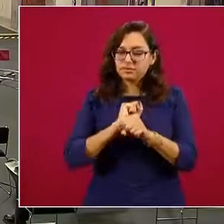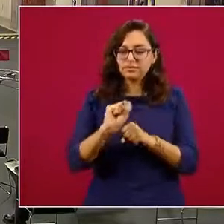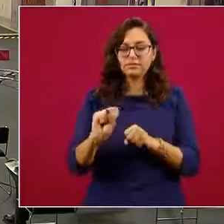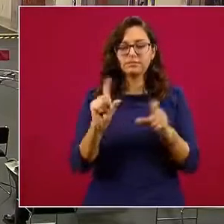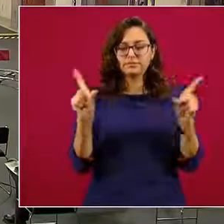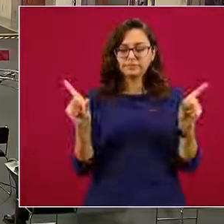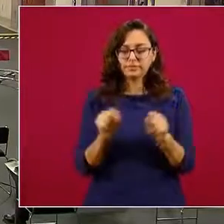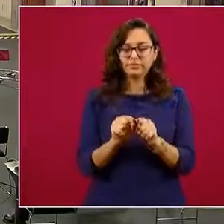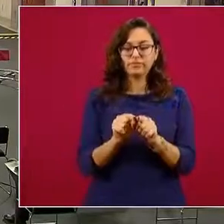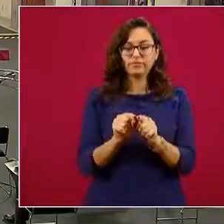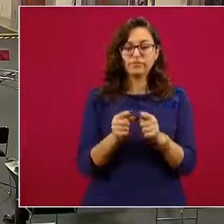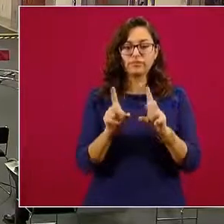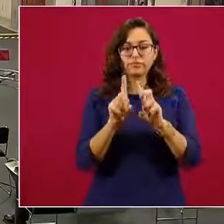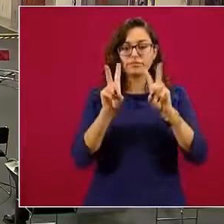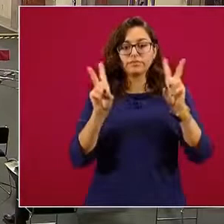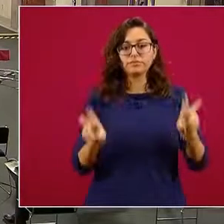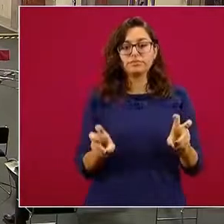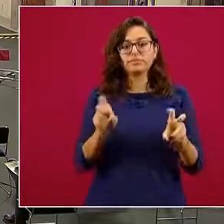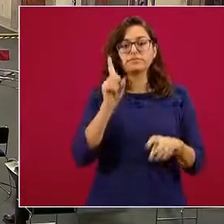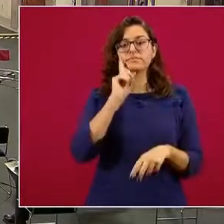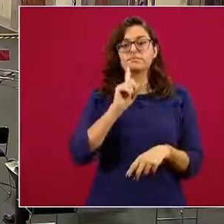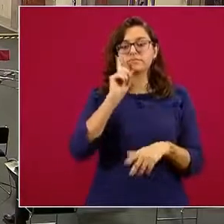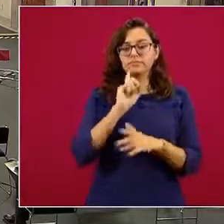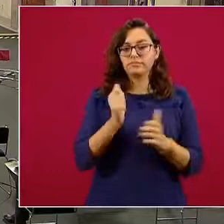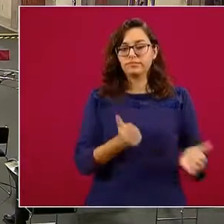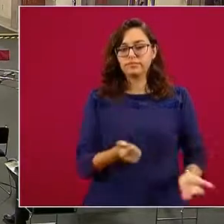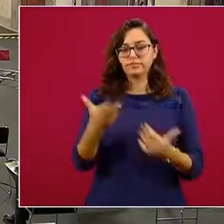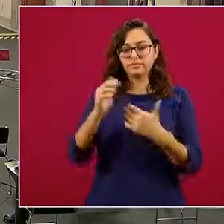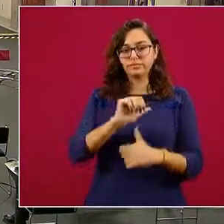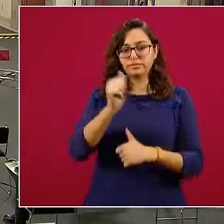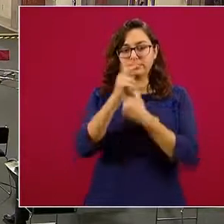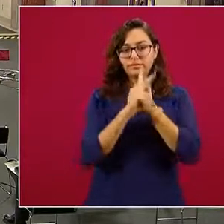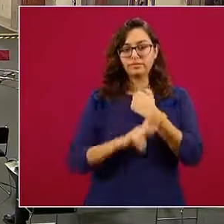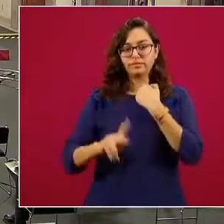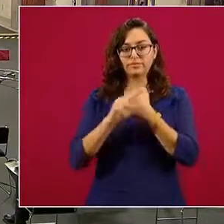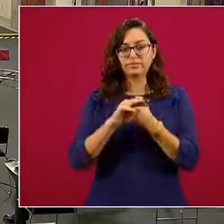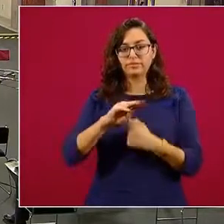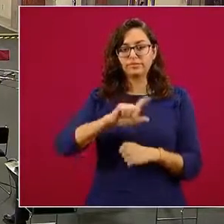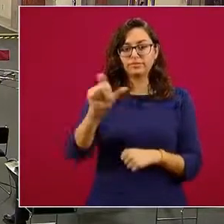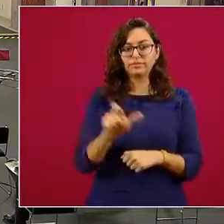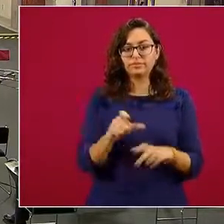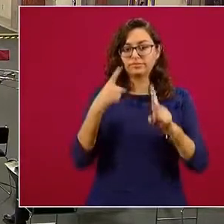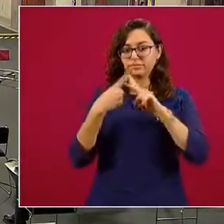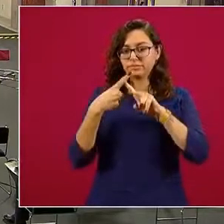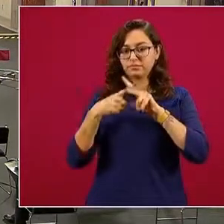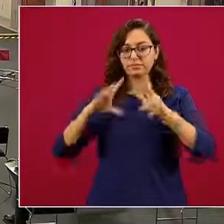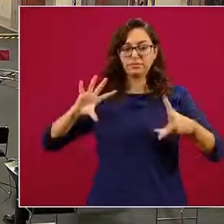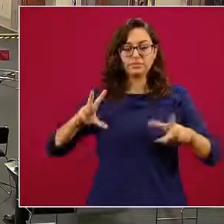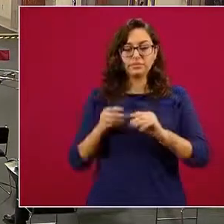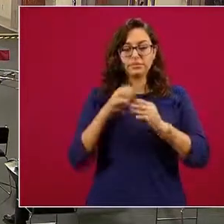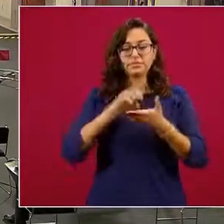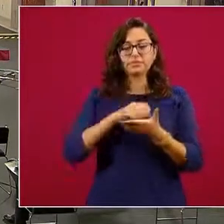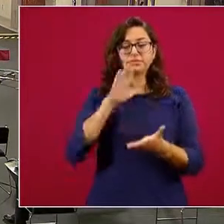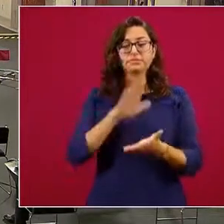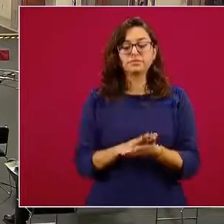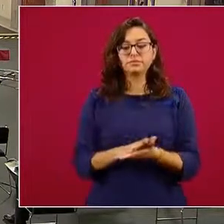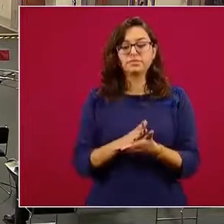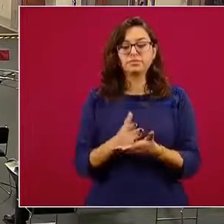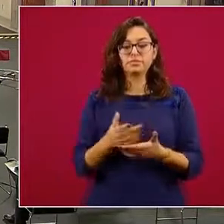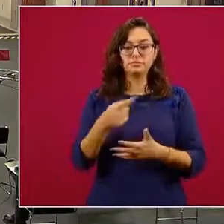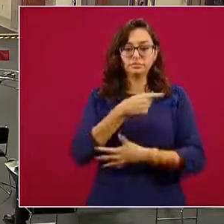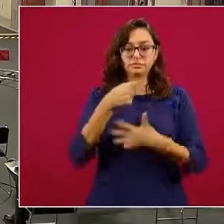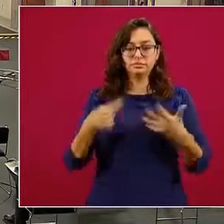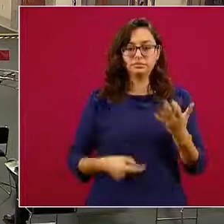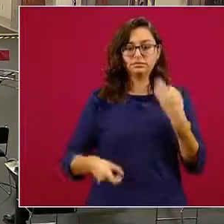posible, de Mujer Exporta MX, precisamente cómo estamos en los números, en los registros y demás. Si pasamos, por